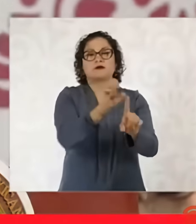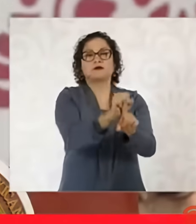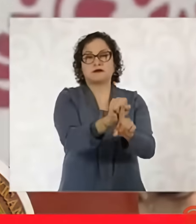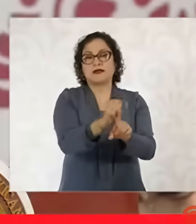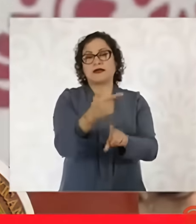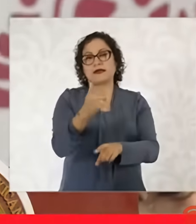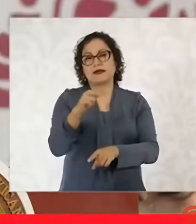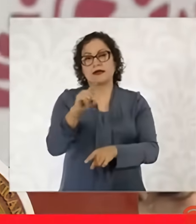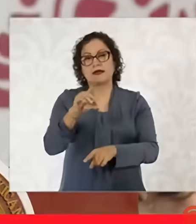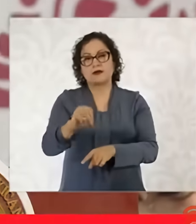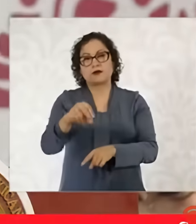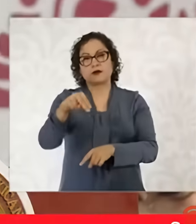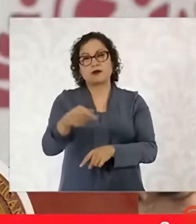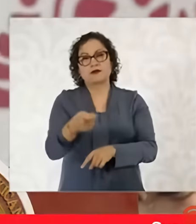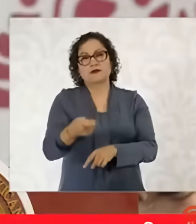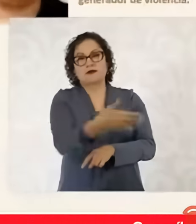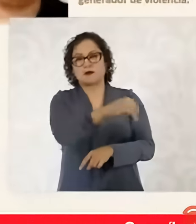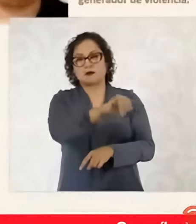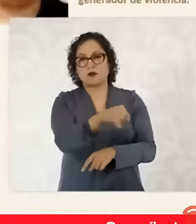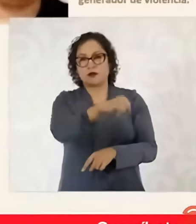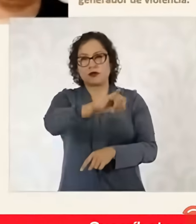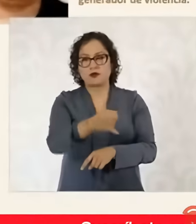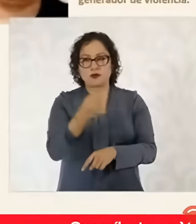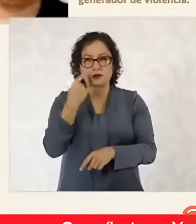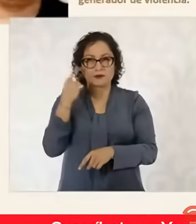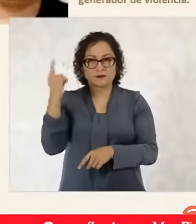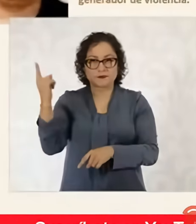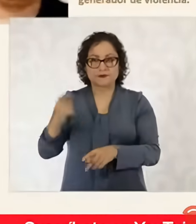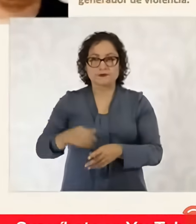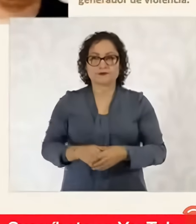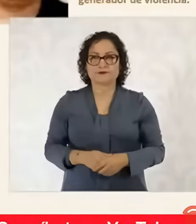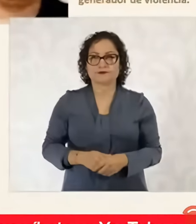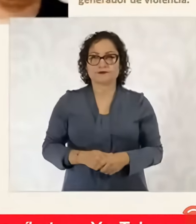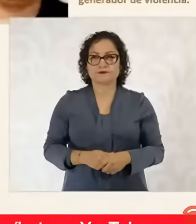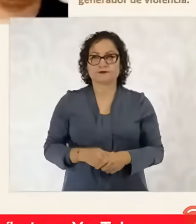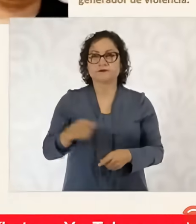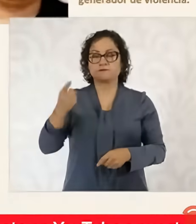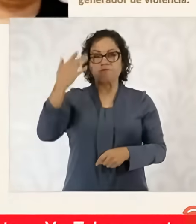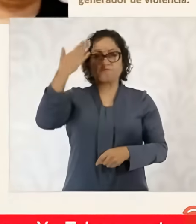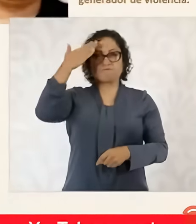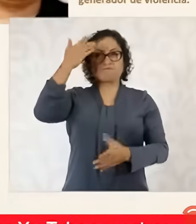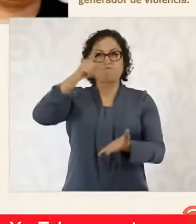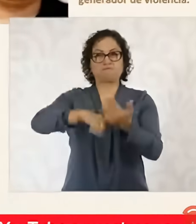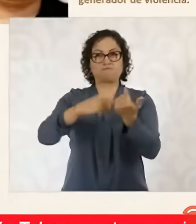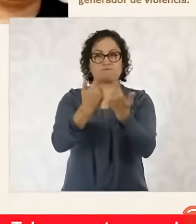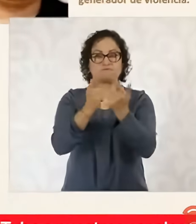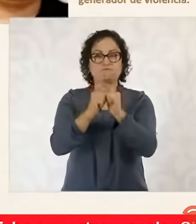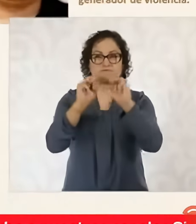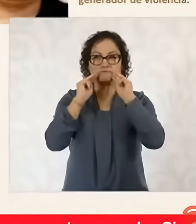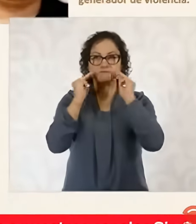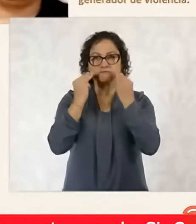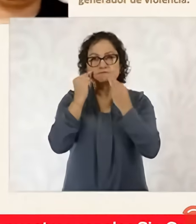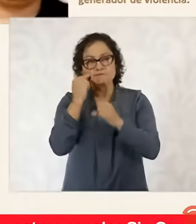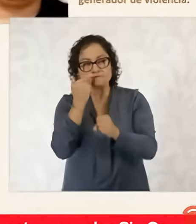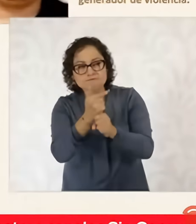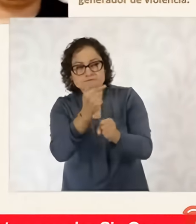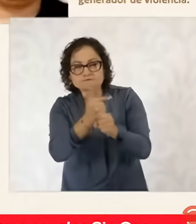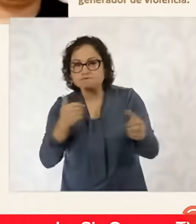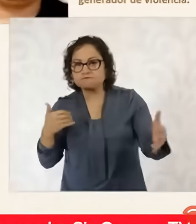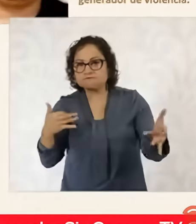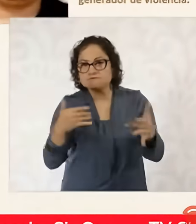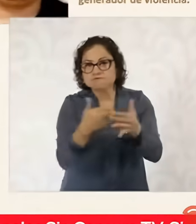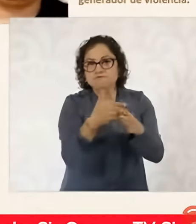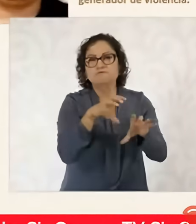N., alias JJ, identificado como líder de una célula delictiva y uno de los principales generadores de violencia en